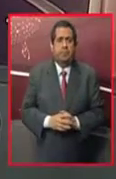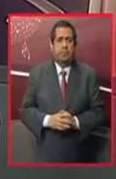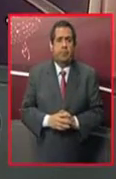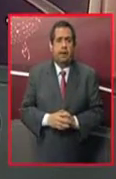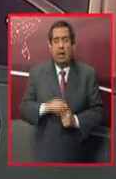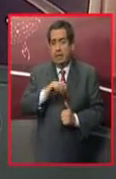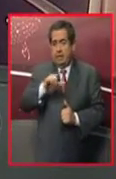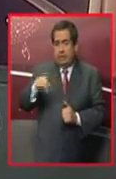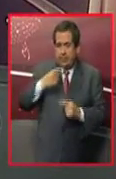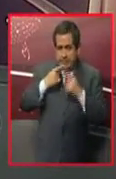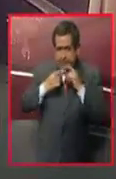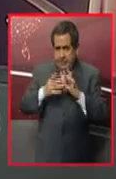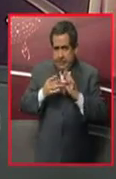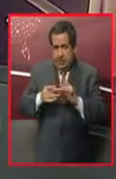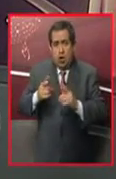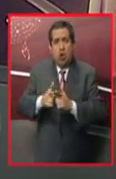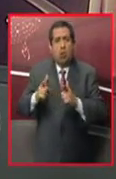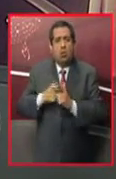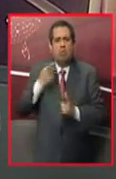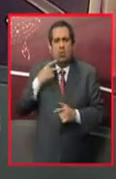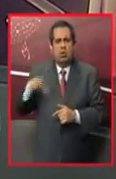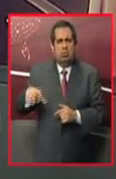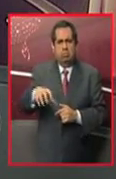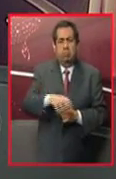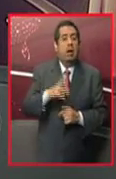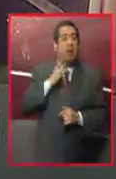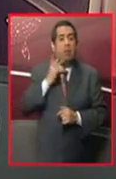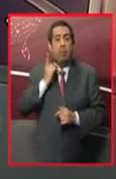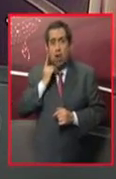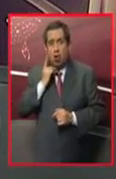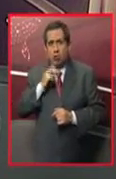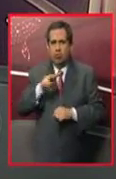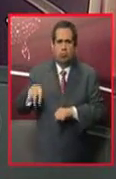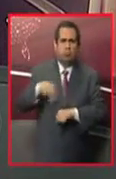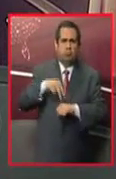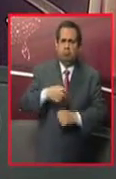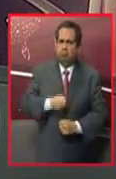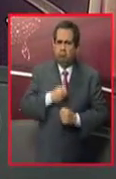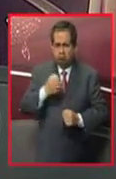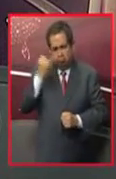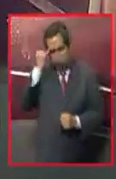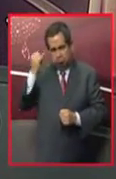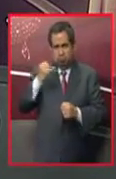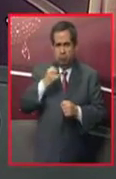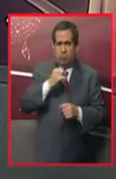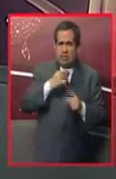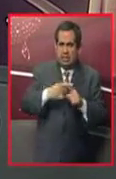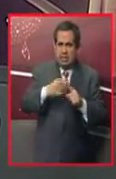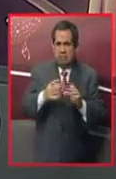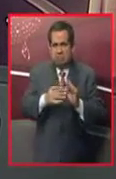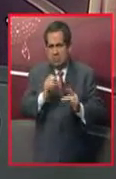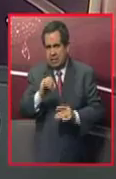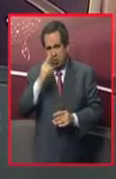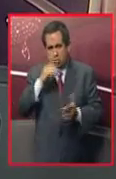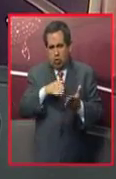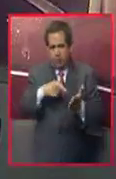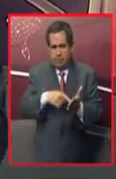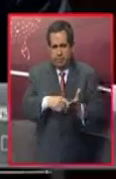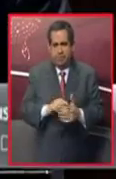Luego de la fundamentación, los grupos parlamentarios representados en la Cámara de Diputados externaron su posicionamiento a favor respecto al dictamen.